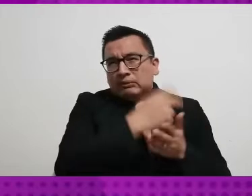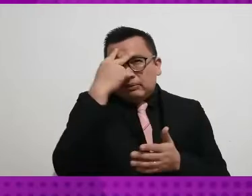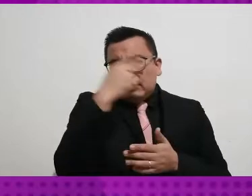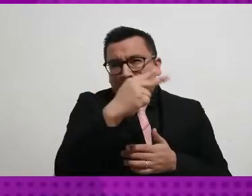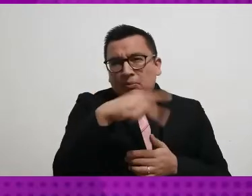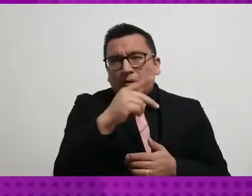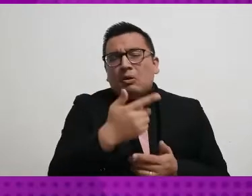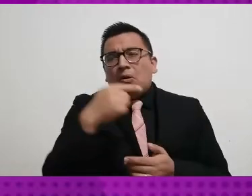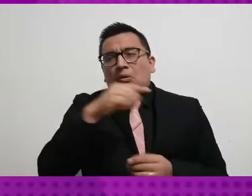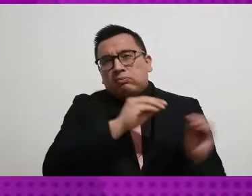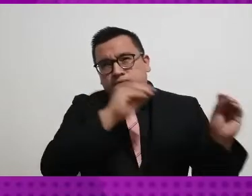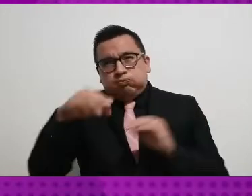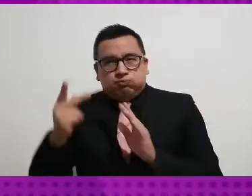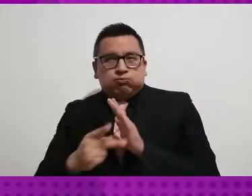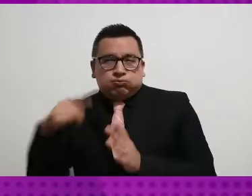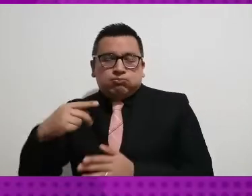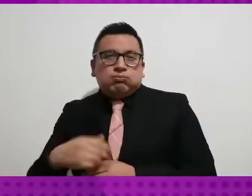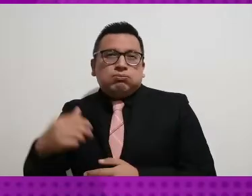gusta Saltillo y actualmente pues